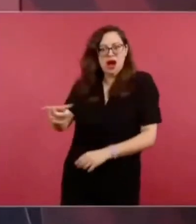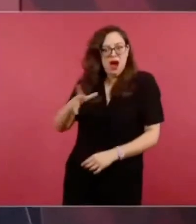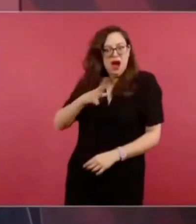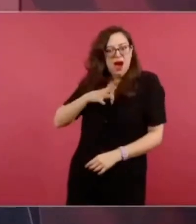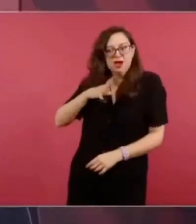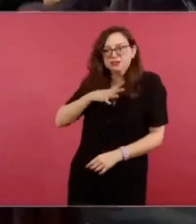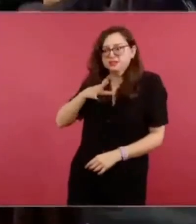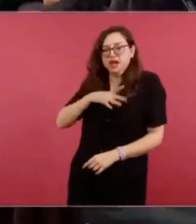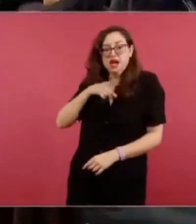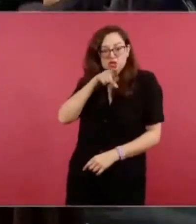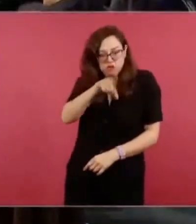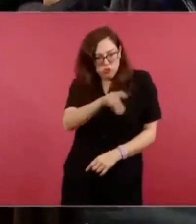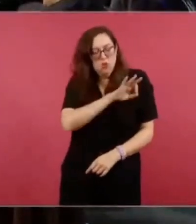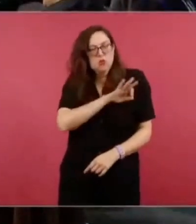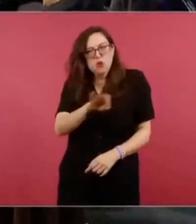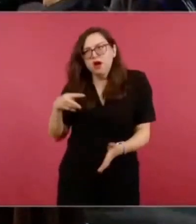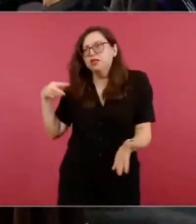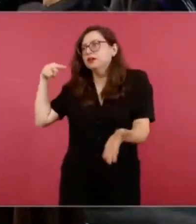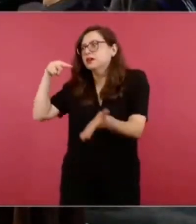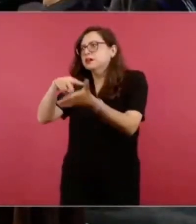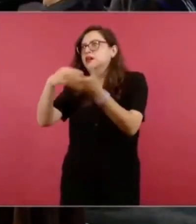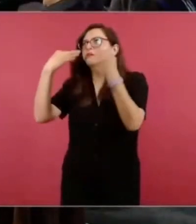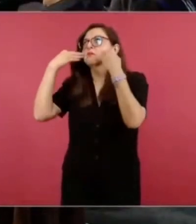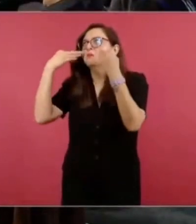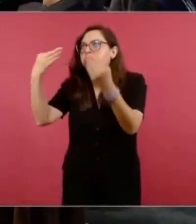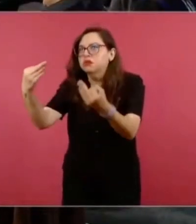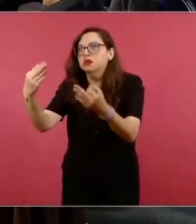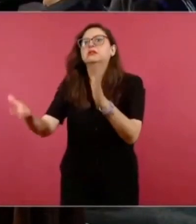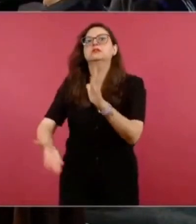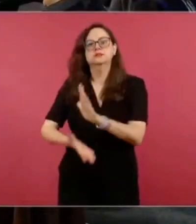Uno en Tuxtepec,